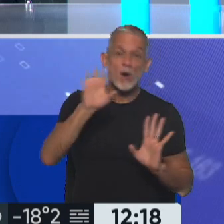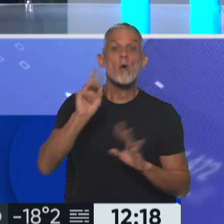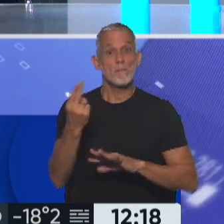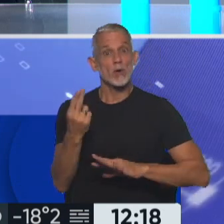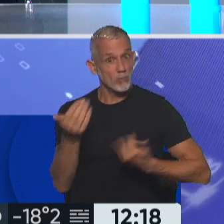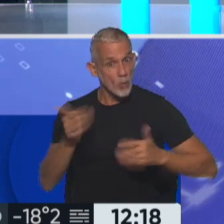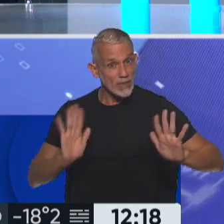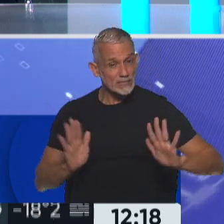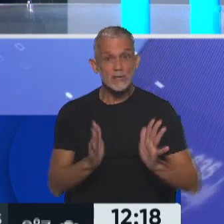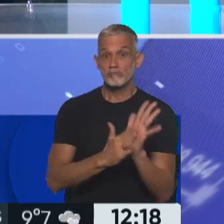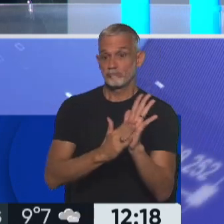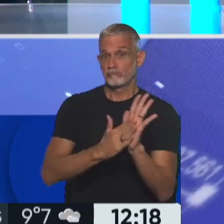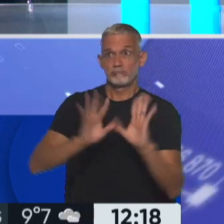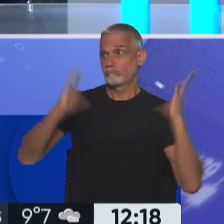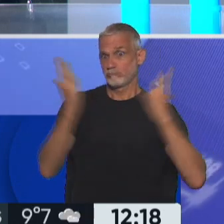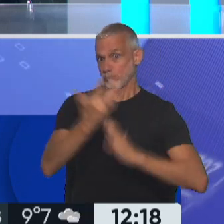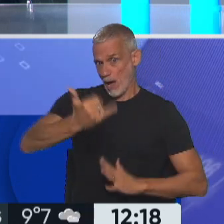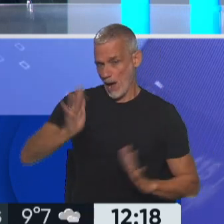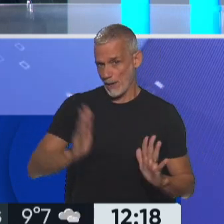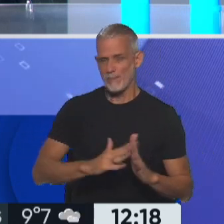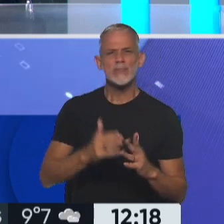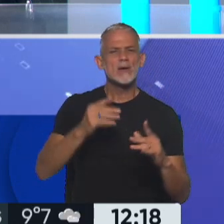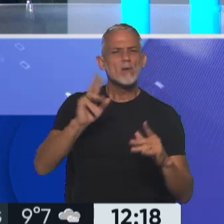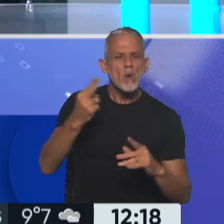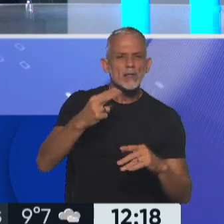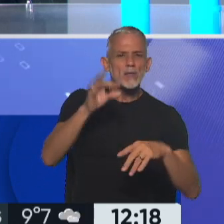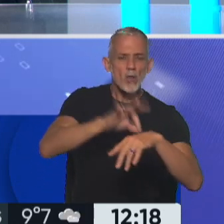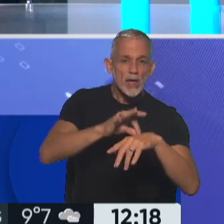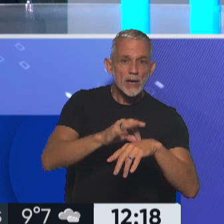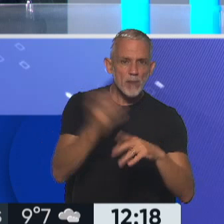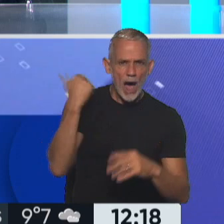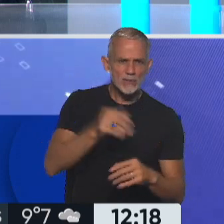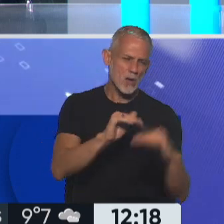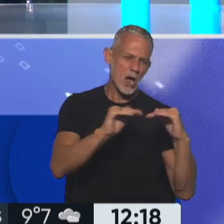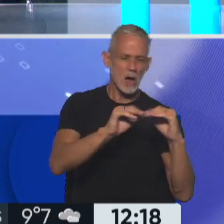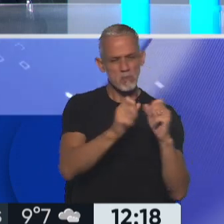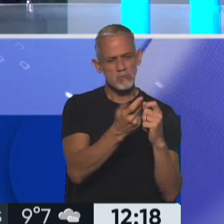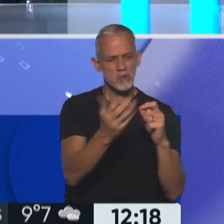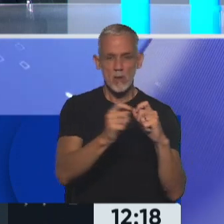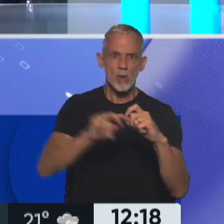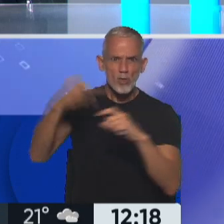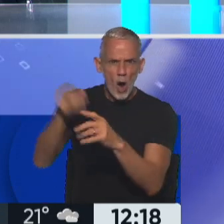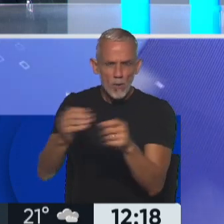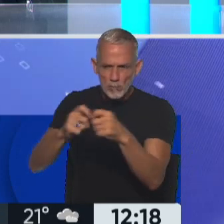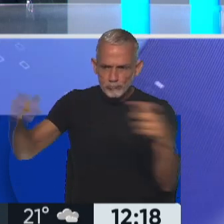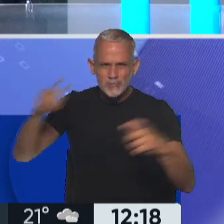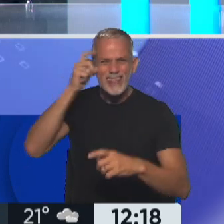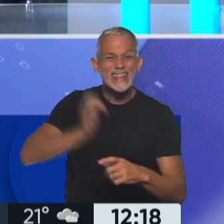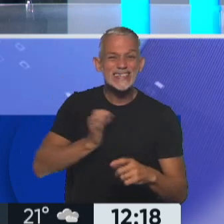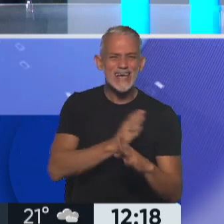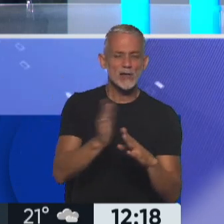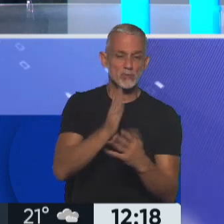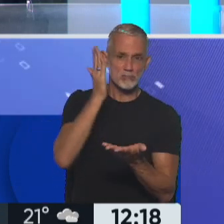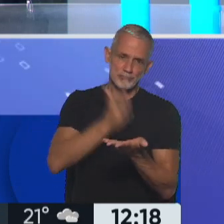Eso es una evidencia mundial. La mortalidad por dengue se duplicó en términos de tasa en los últimos 10 años en